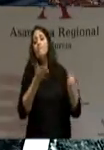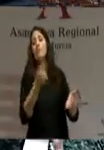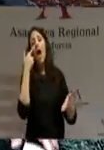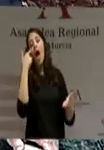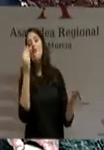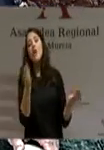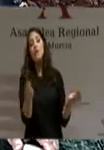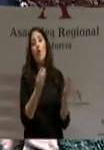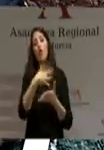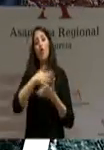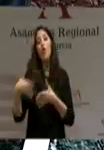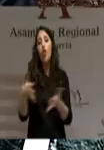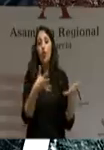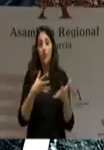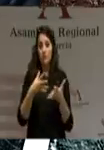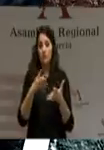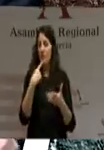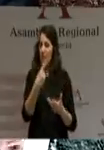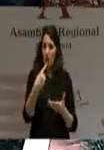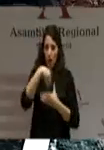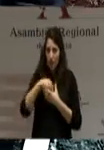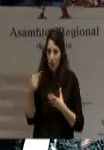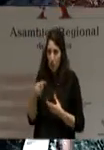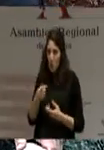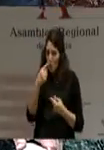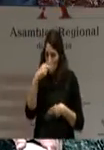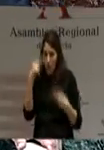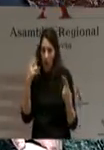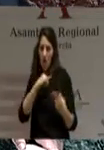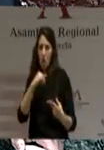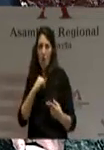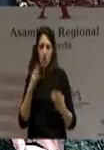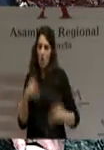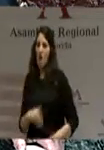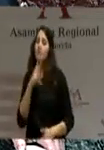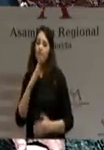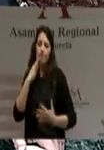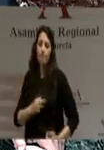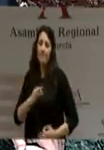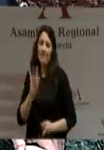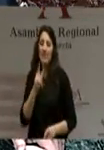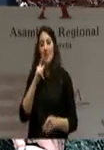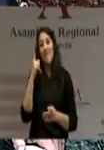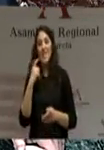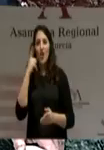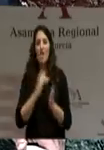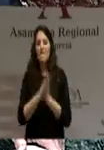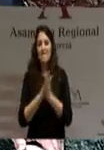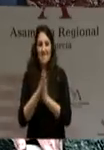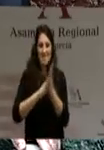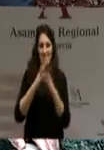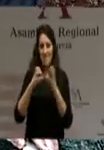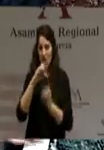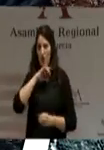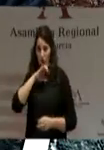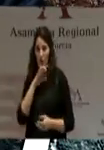como deuda pública. Entre tanto, los bancos se sacudían los hombros mientras miraban a la comunidad autónoma, lógicamente, al igual